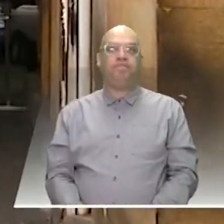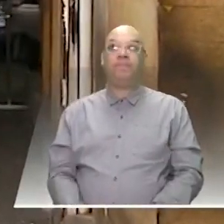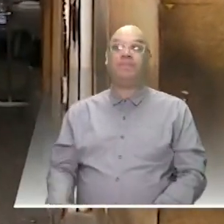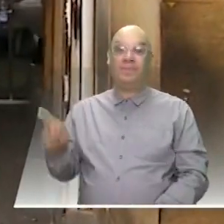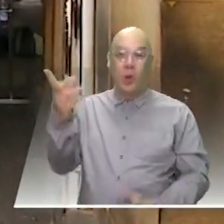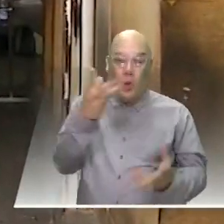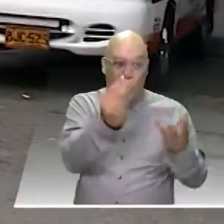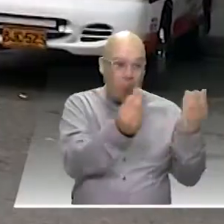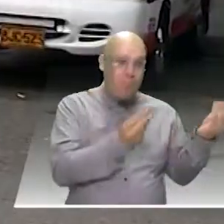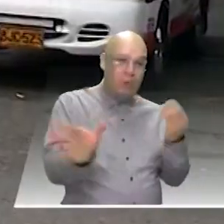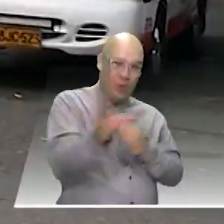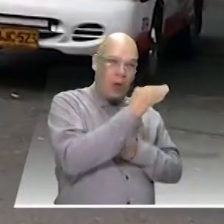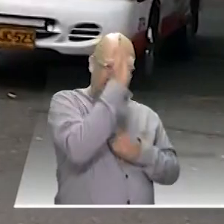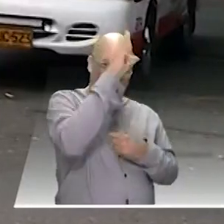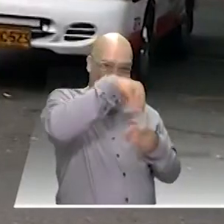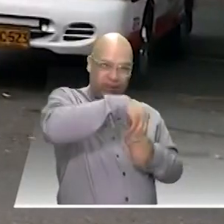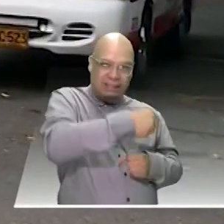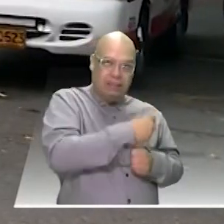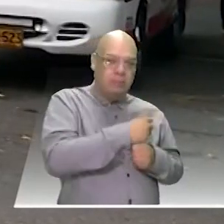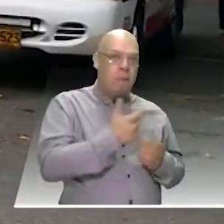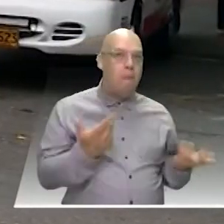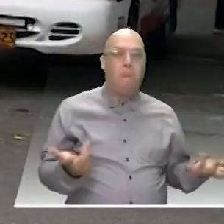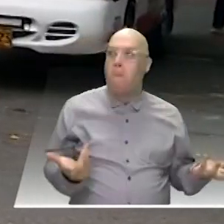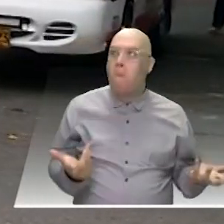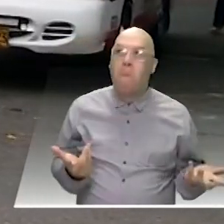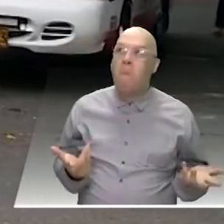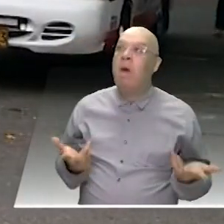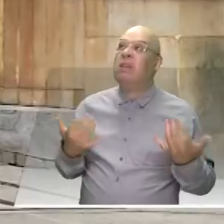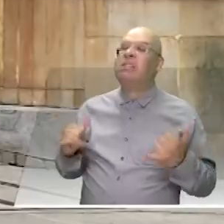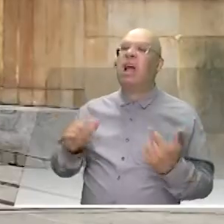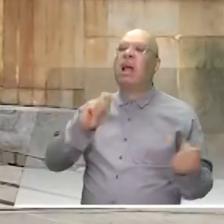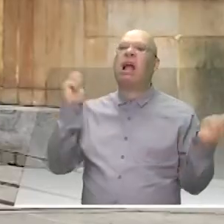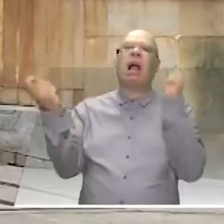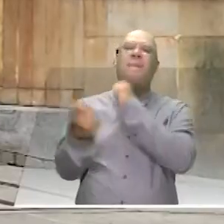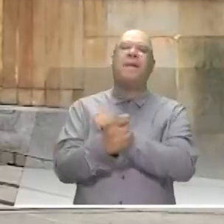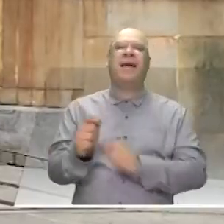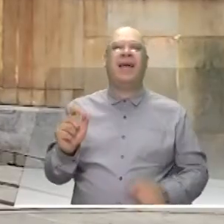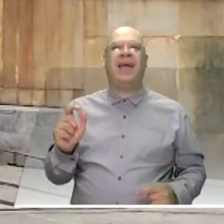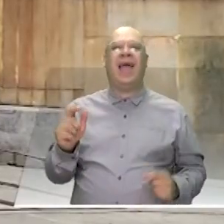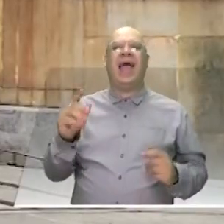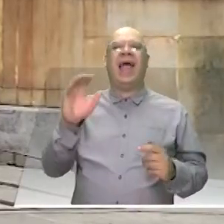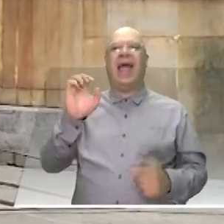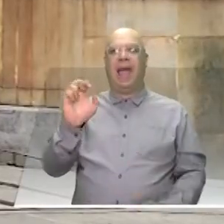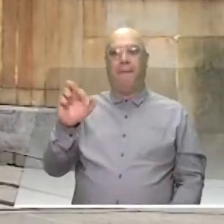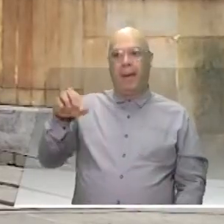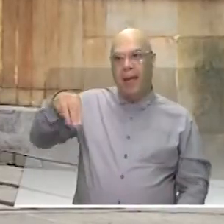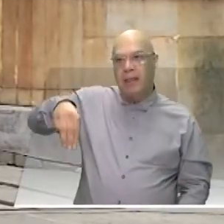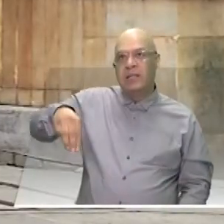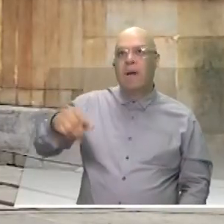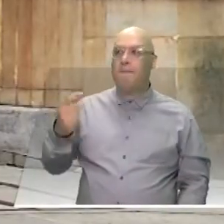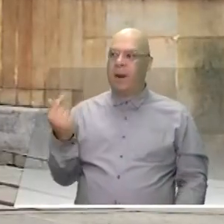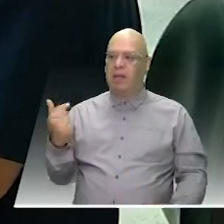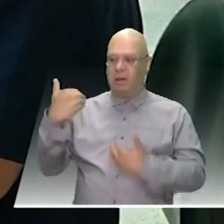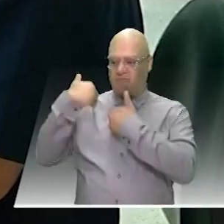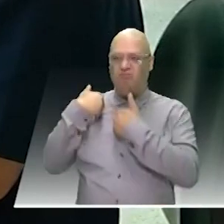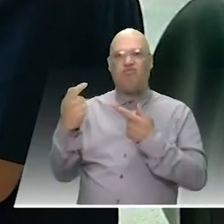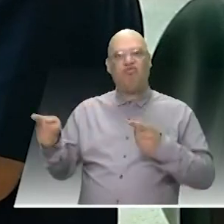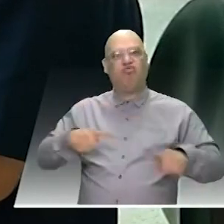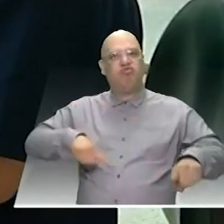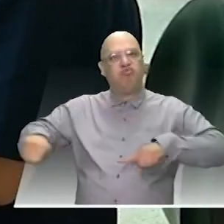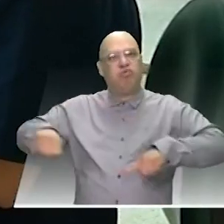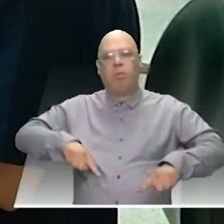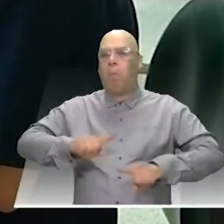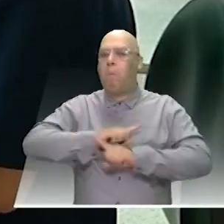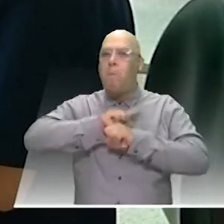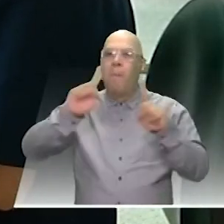gremios advirtieron que solo se ha escuchado el anuncio de que con la reforma a la salud, las EPS dejarían de administrar recursos públicos. Se creará